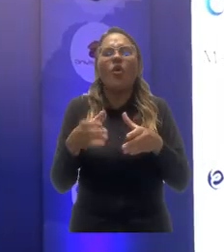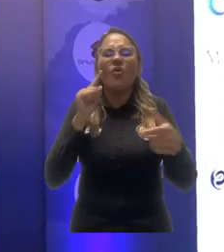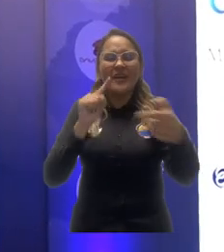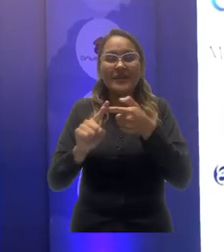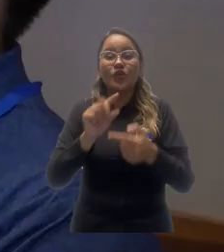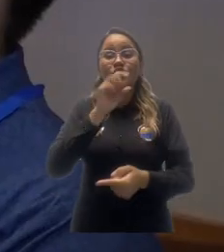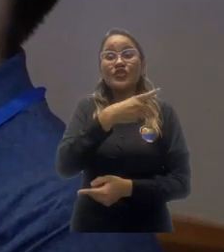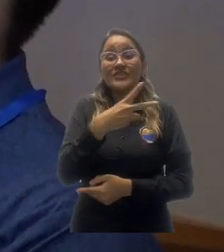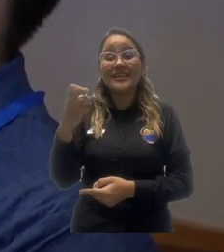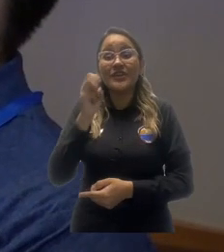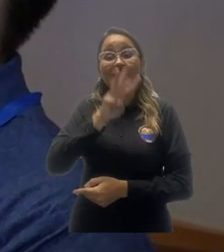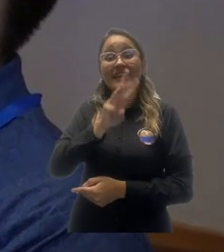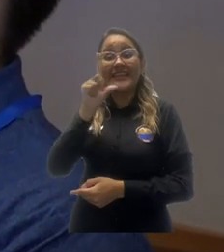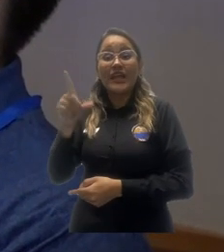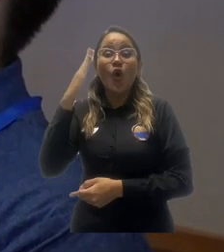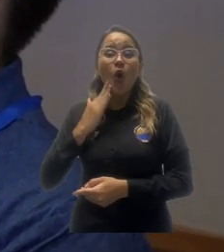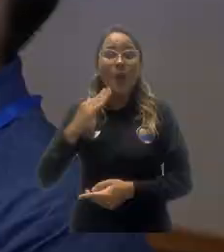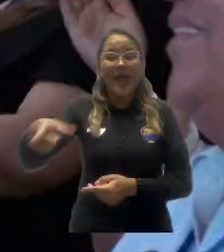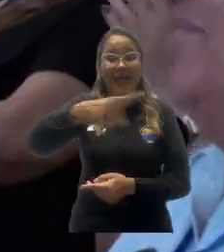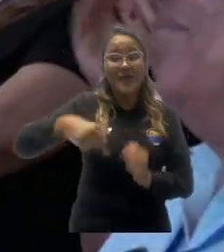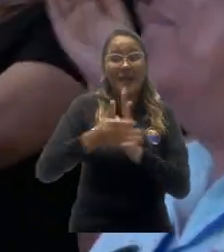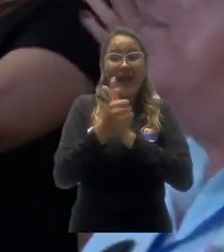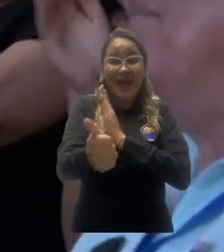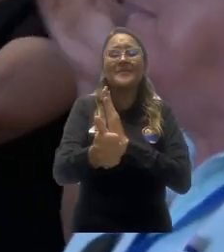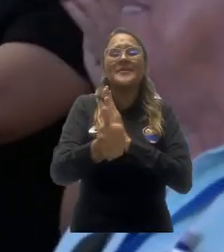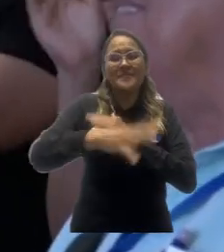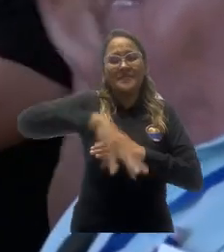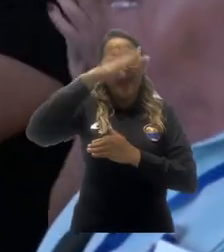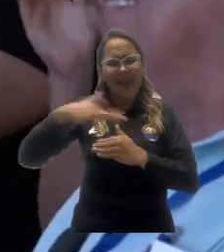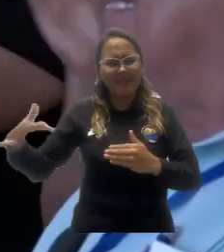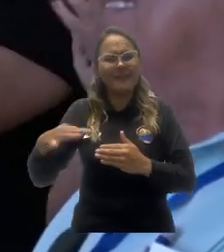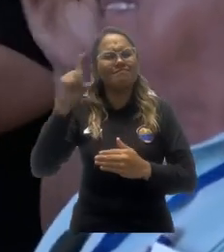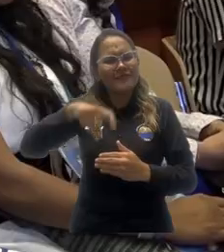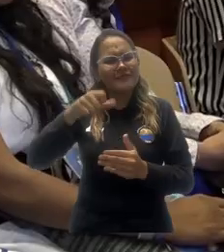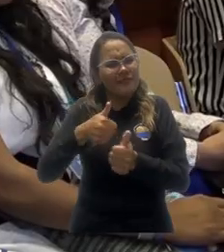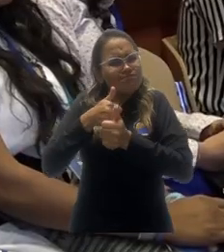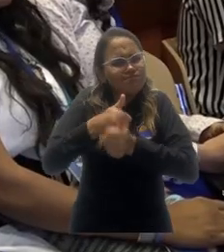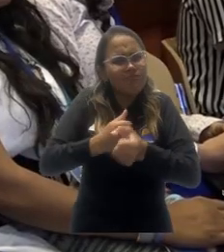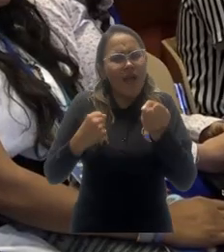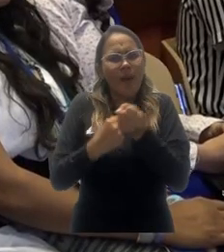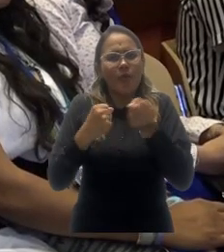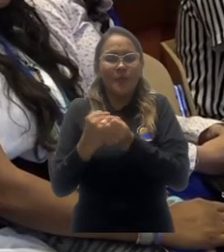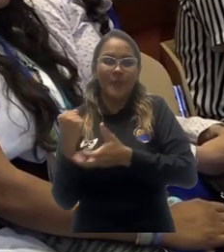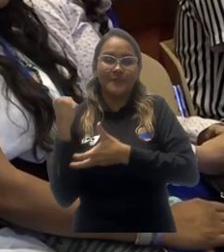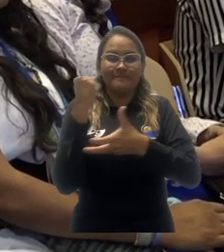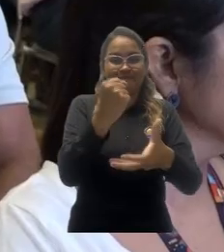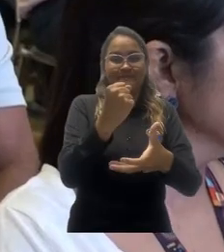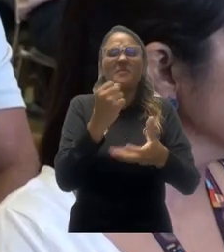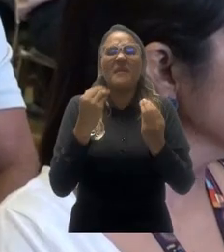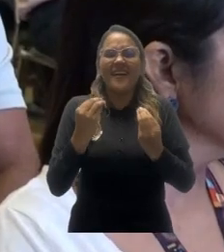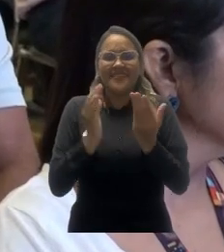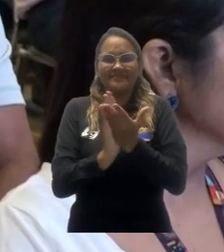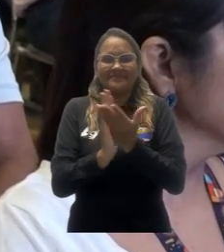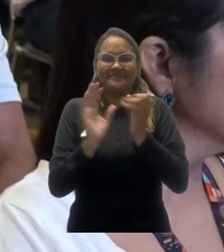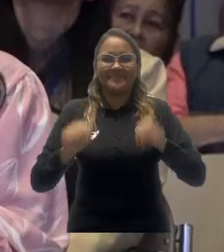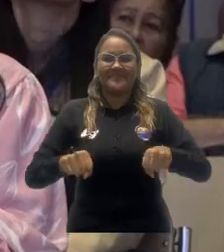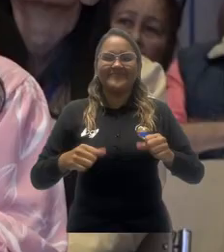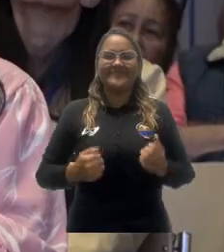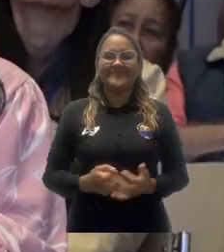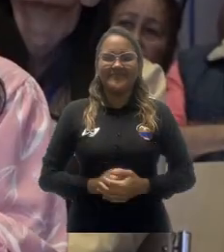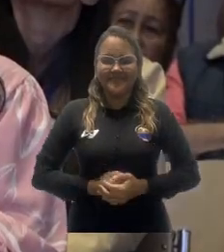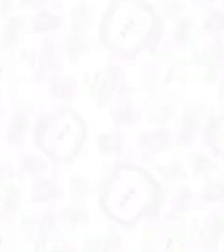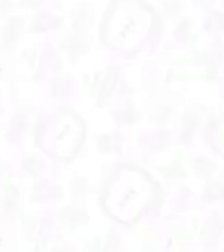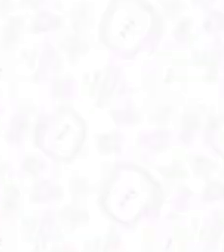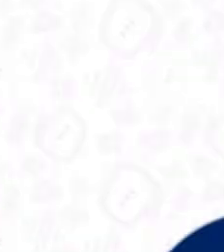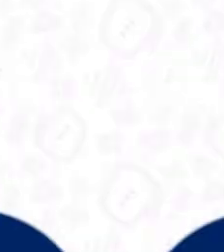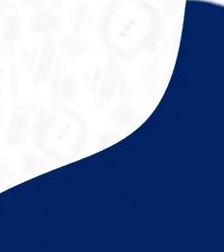que beneficiará a 231 jóvenes del programa Talento Magdalena y que requieren de acompañamiento financiero para continuar sus